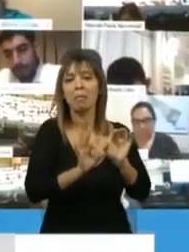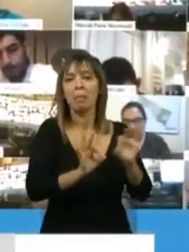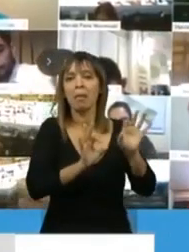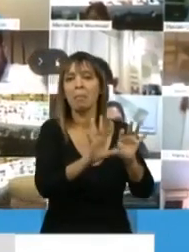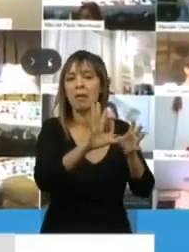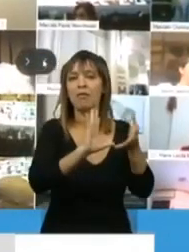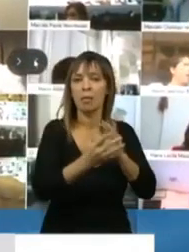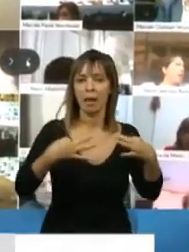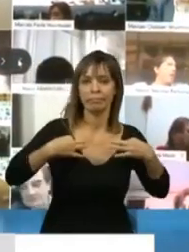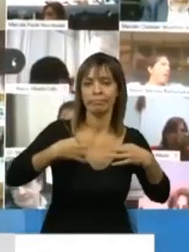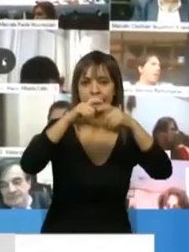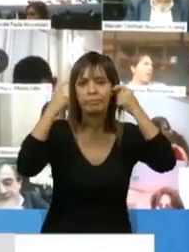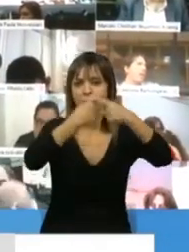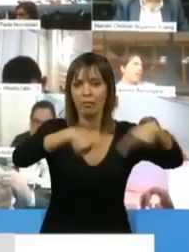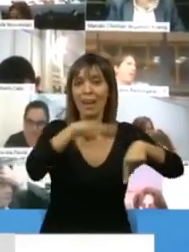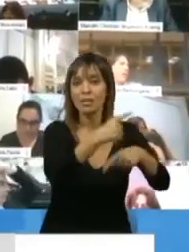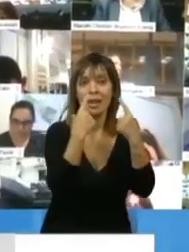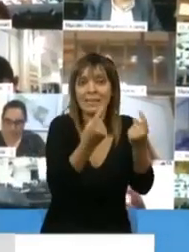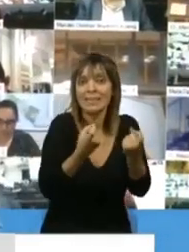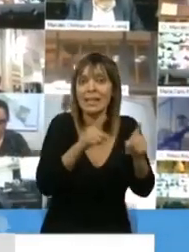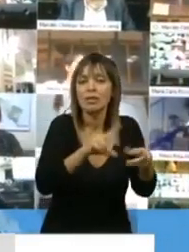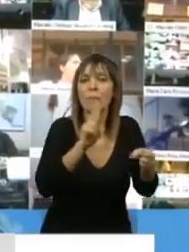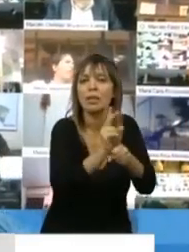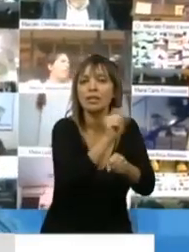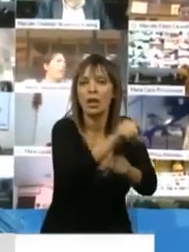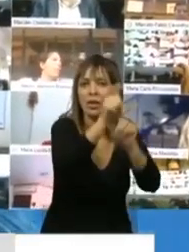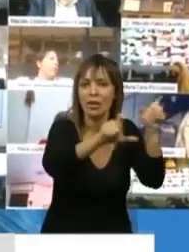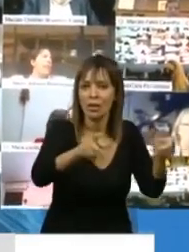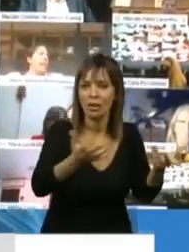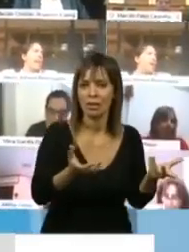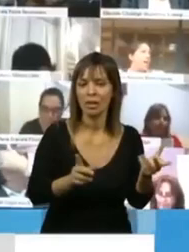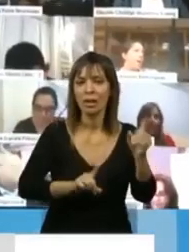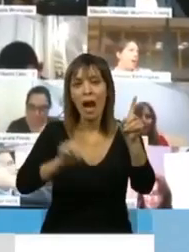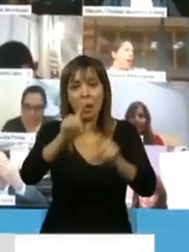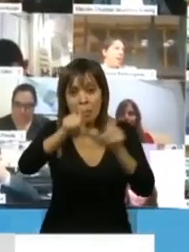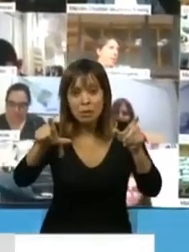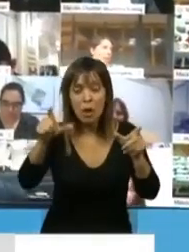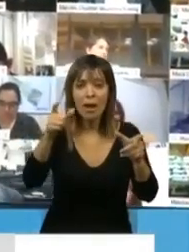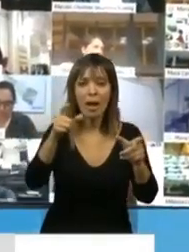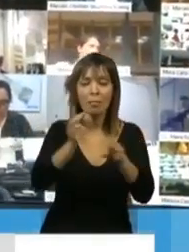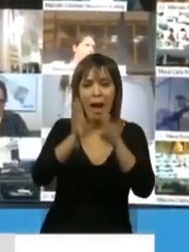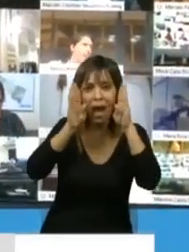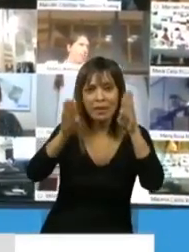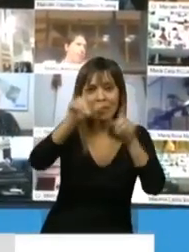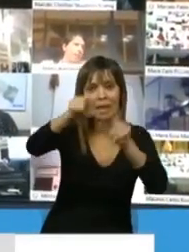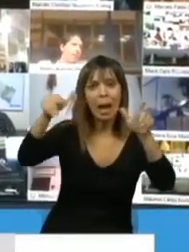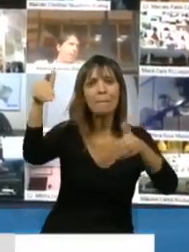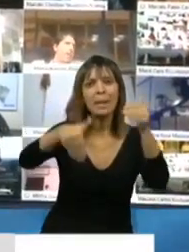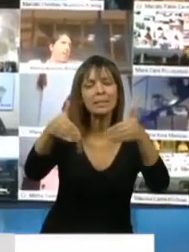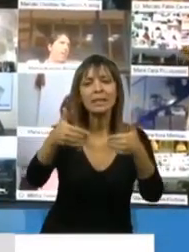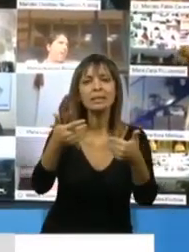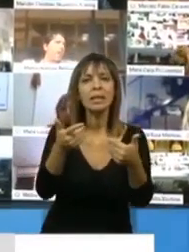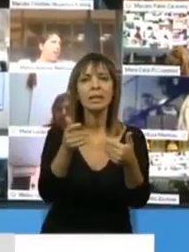protección personal, eso es lo que están reclamando. Entonces, hay personal que atiende a pacientes que no vienen